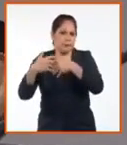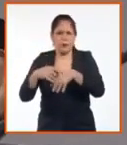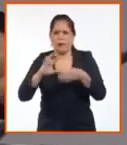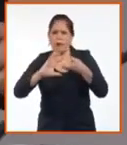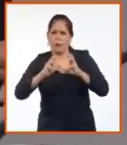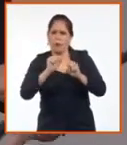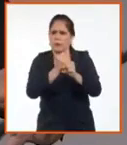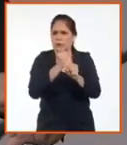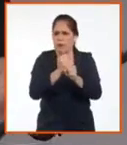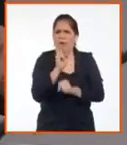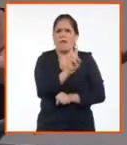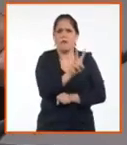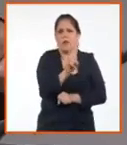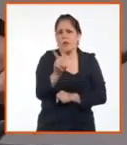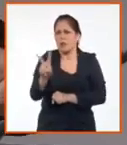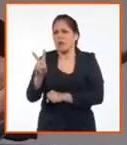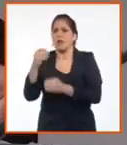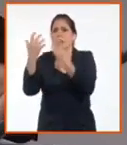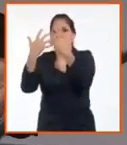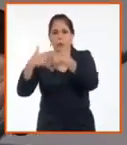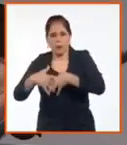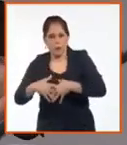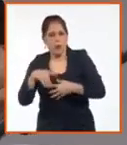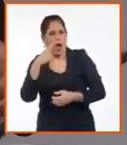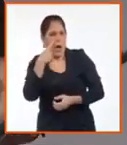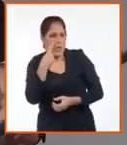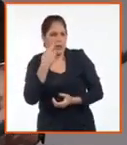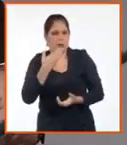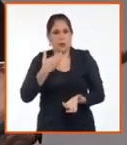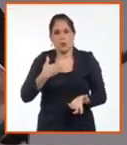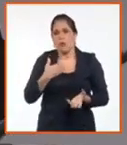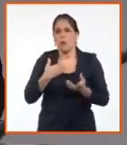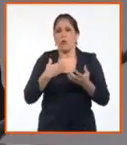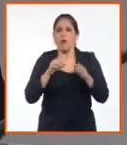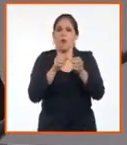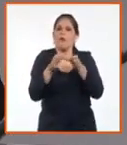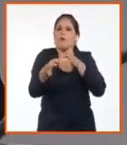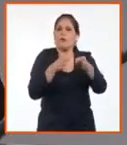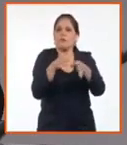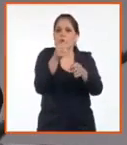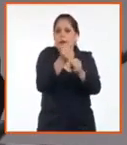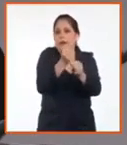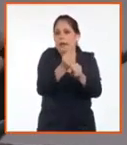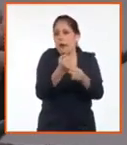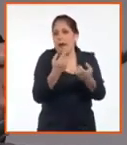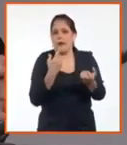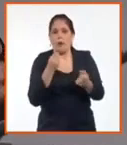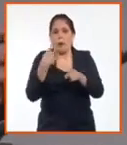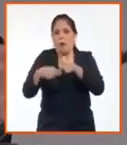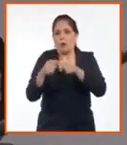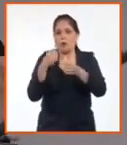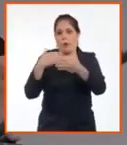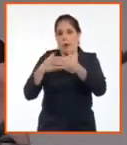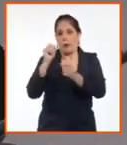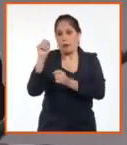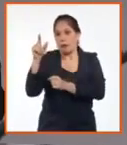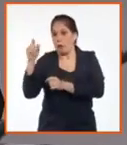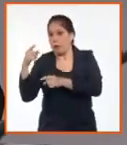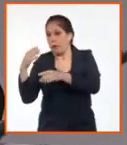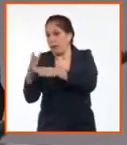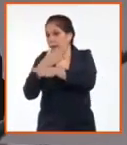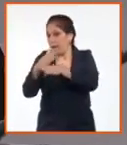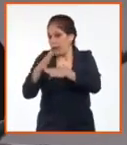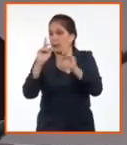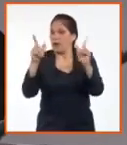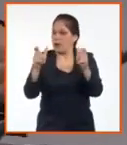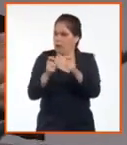visita a las plantas de producción se hacen visitas a la empresa importadora hay varias encuentro a la